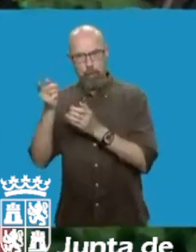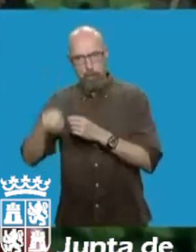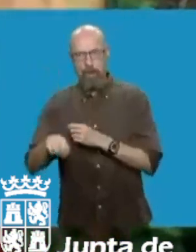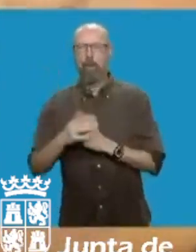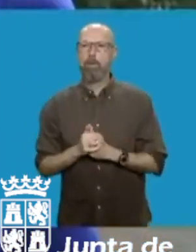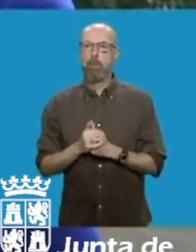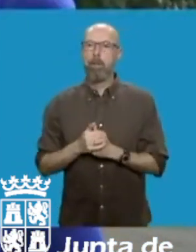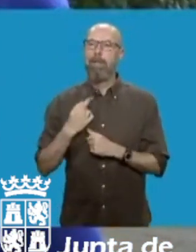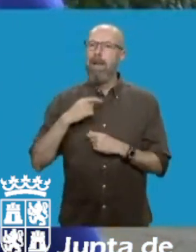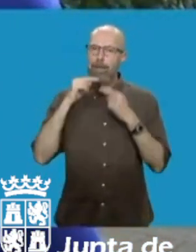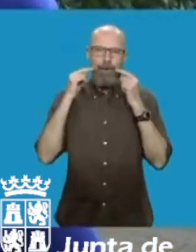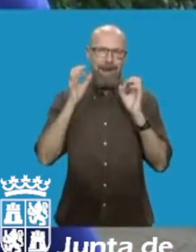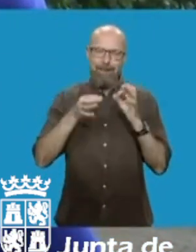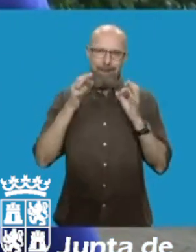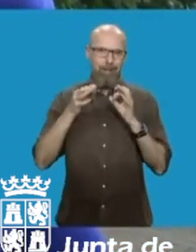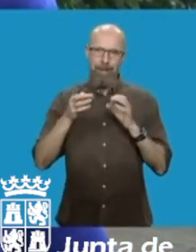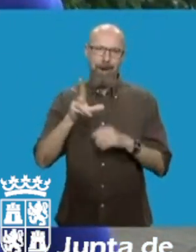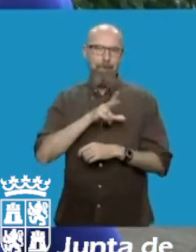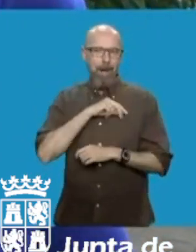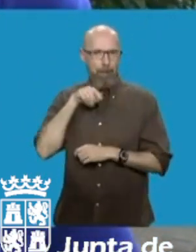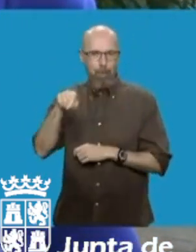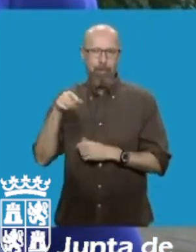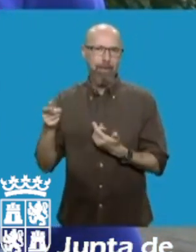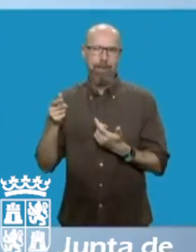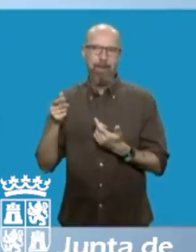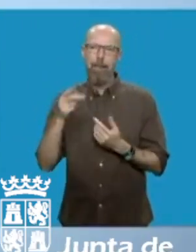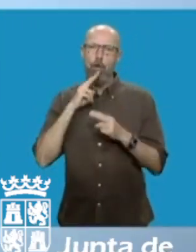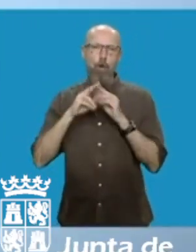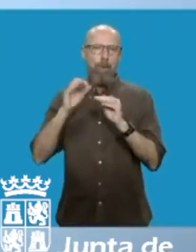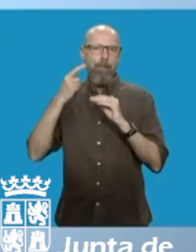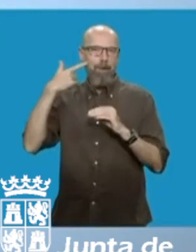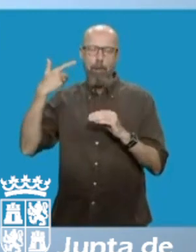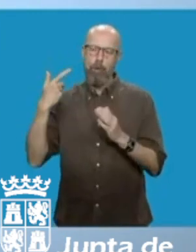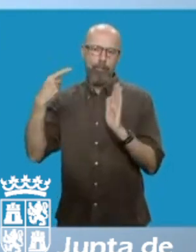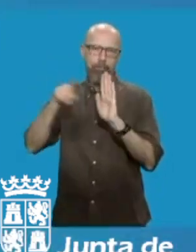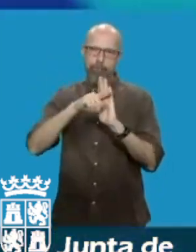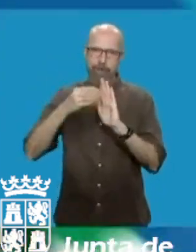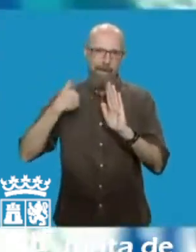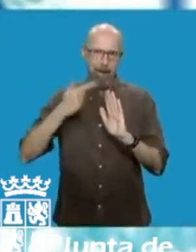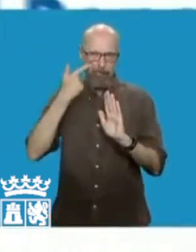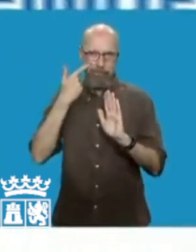nuestra premio Podium en categoría absoluta ha escrito su nombre en la historia del motociclismo.